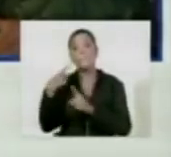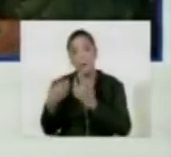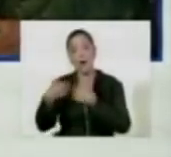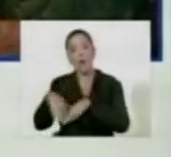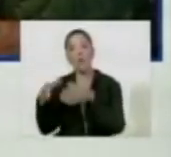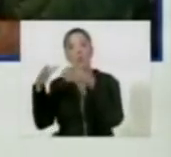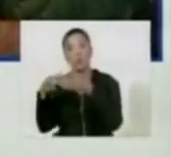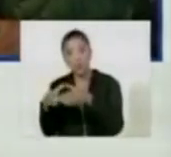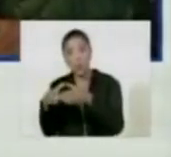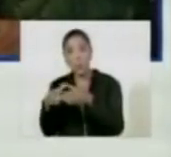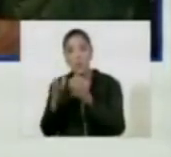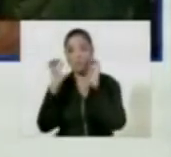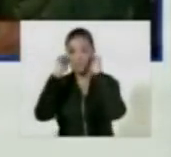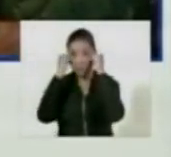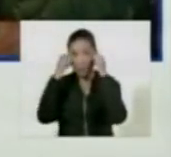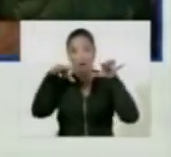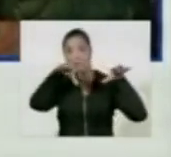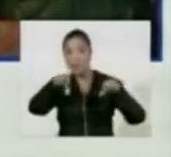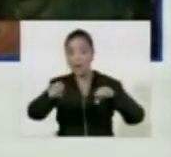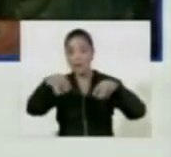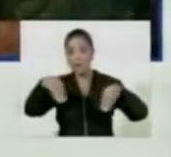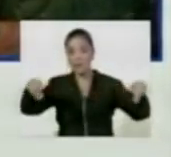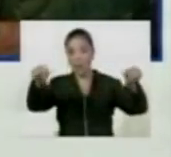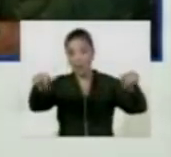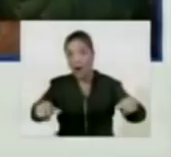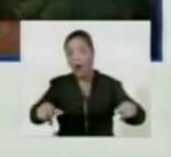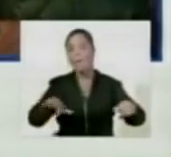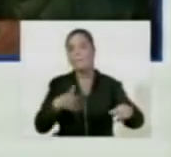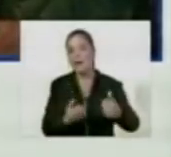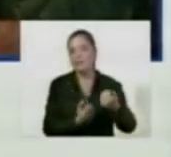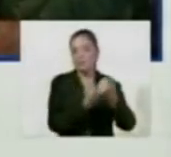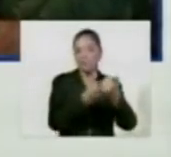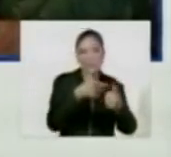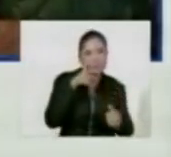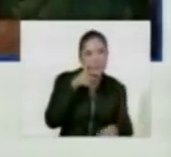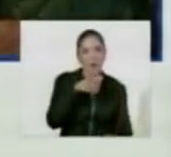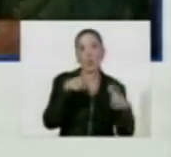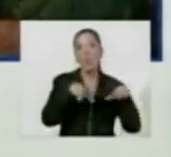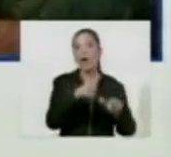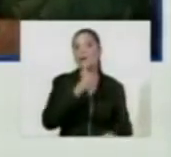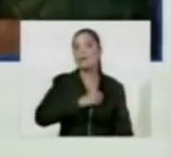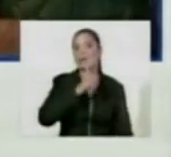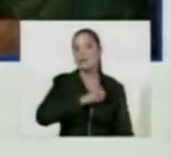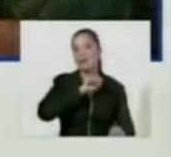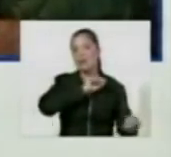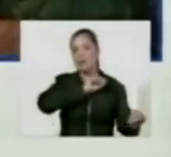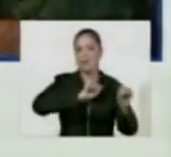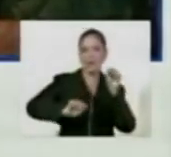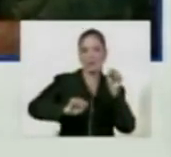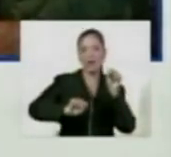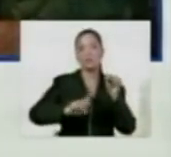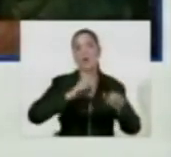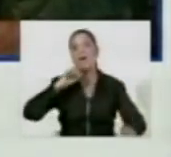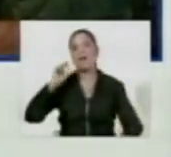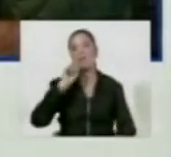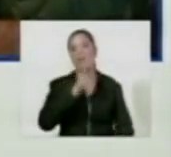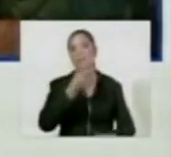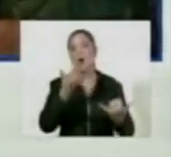milicia territorial para reforzar los puntos de resistencia y rechazo al enemigo en